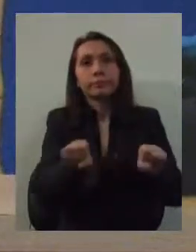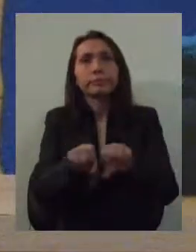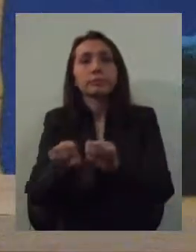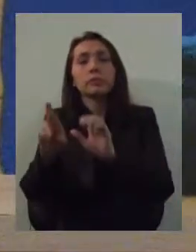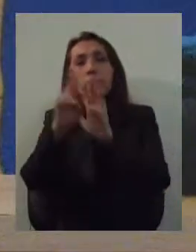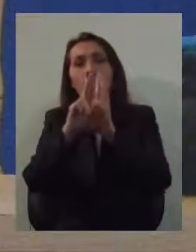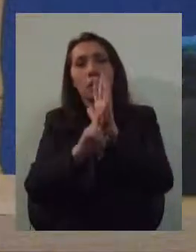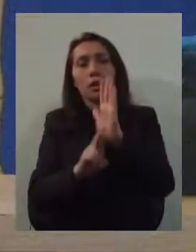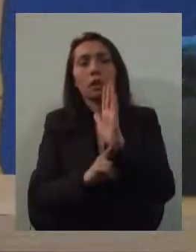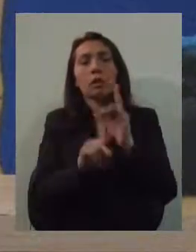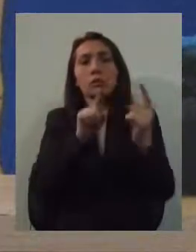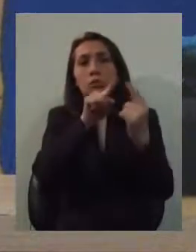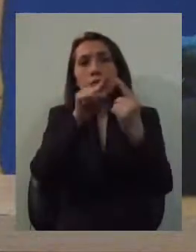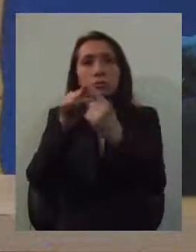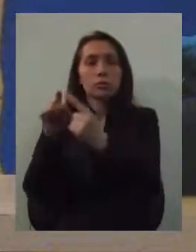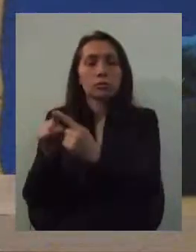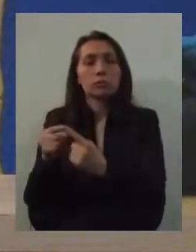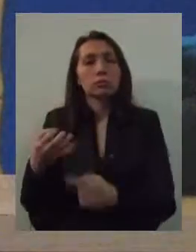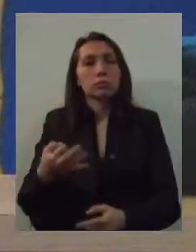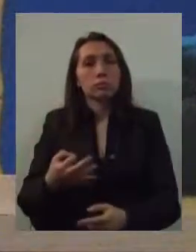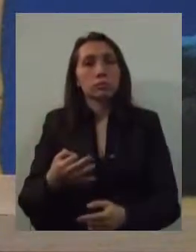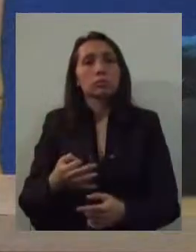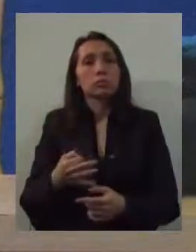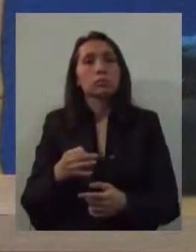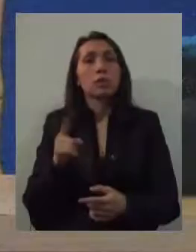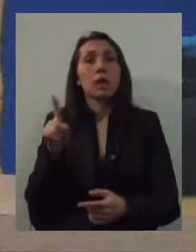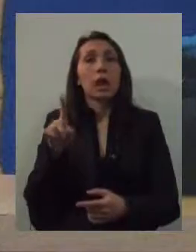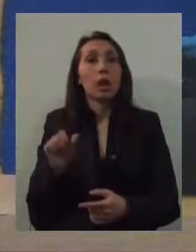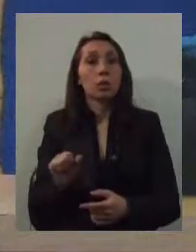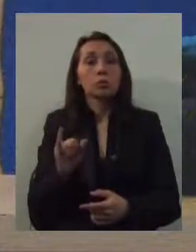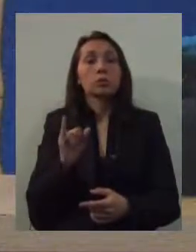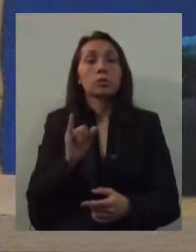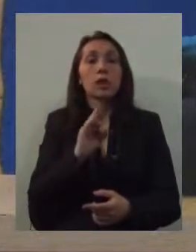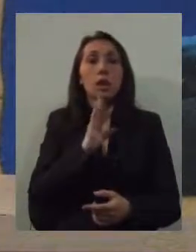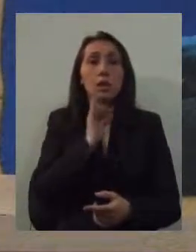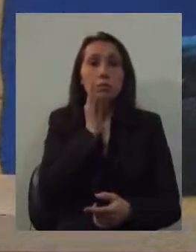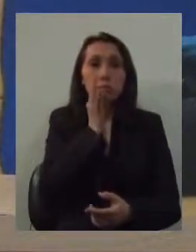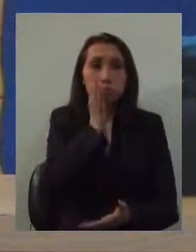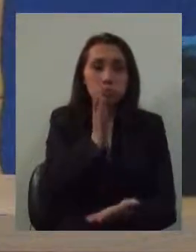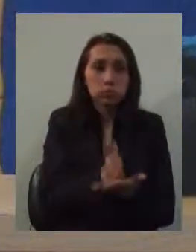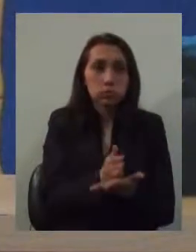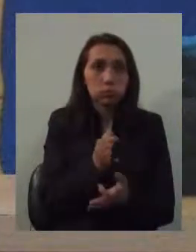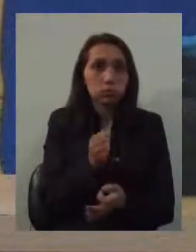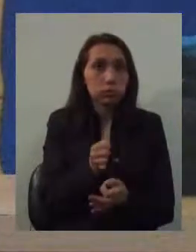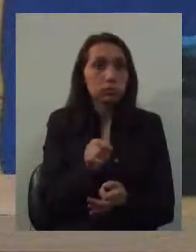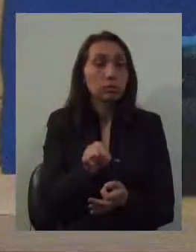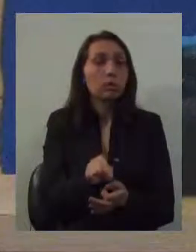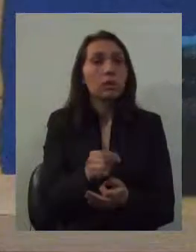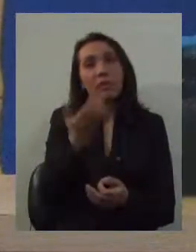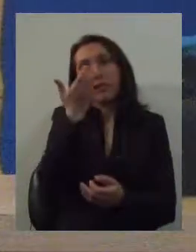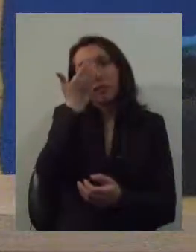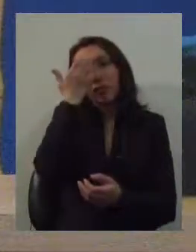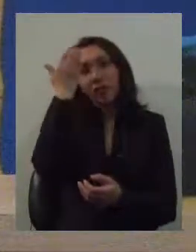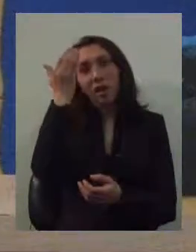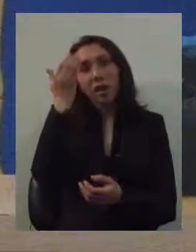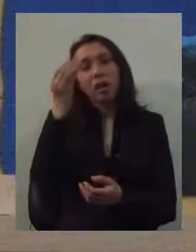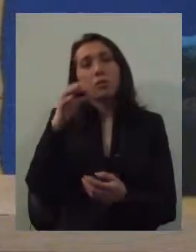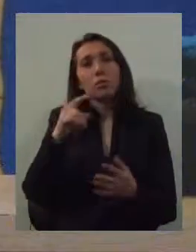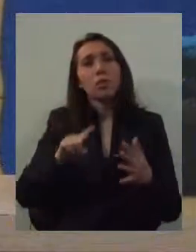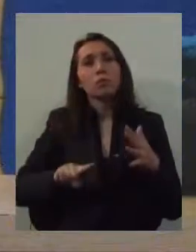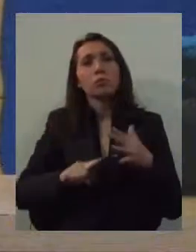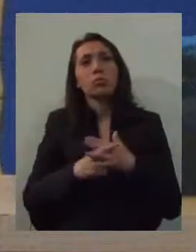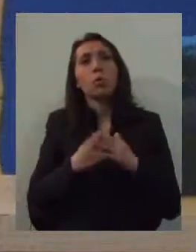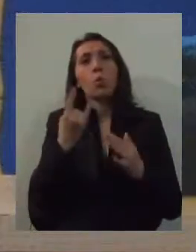de conexidad razonable entre la causa y la jurisdicción, basándonos en los famosos principios